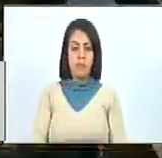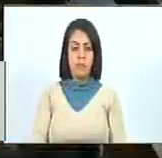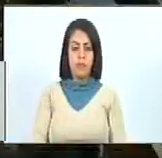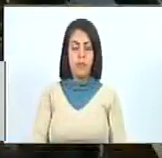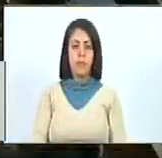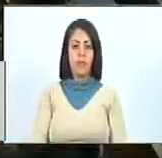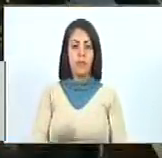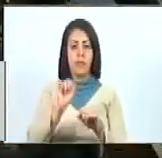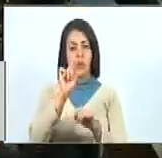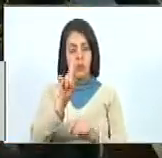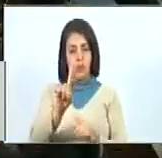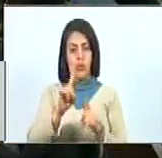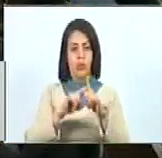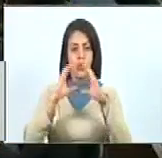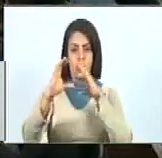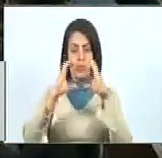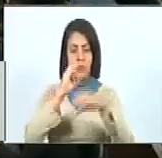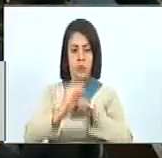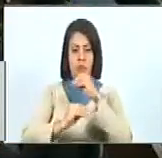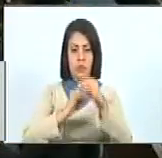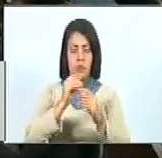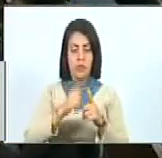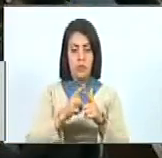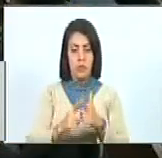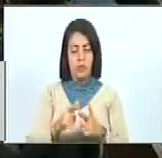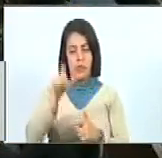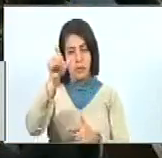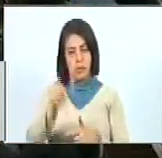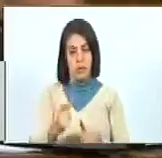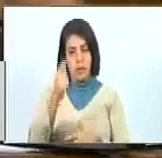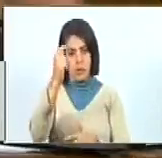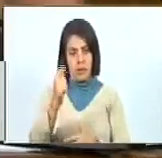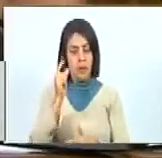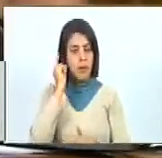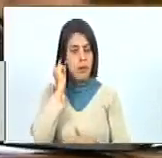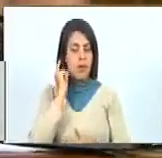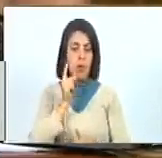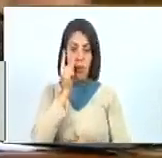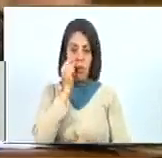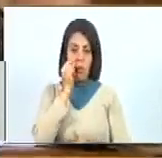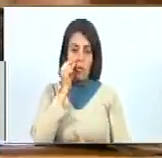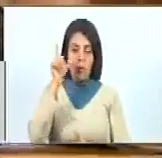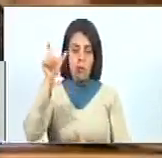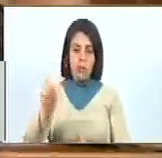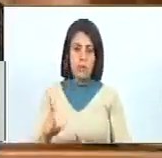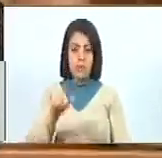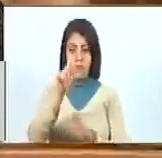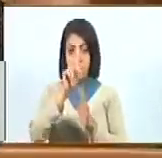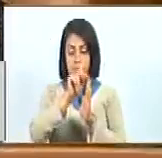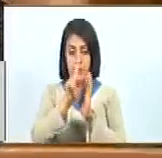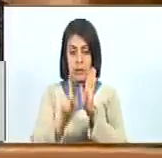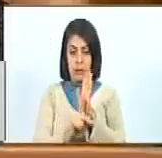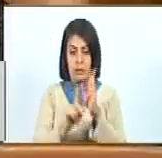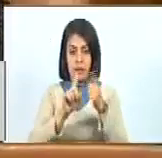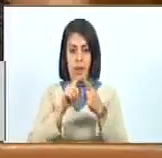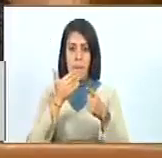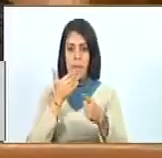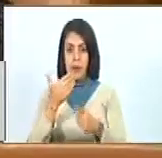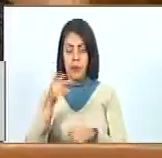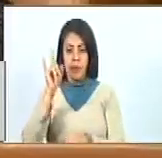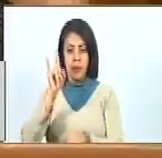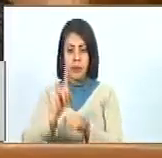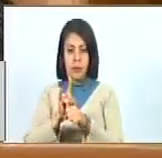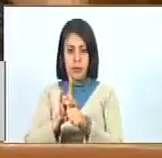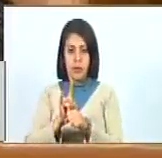Cuenta número uno. Comunicaciones suscritas por las ciudadanas diputadas y los ciudadanos diputados principales, solicitando